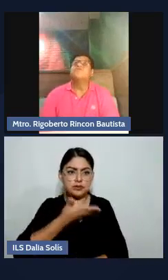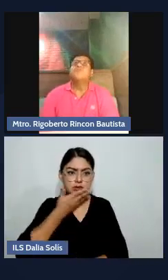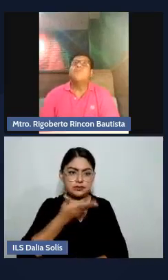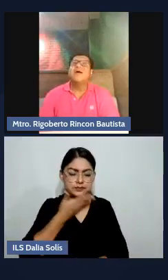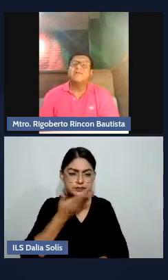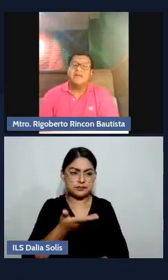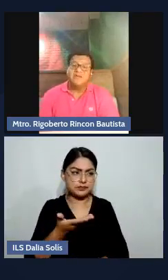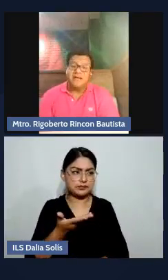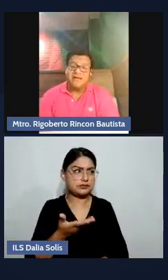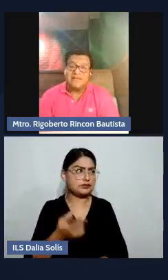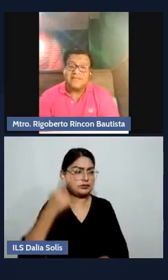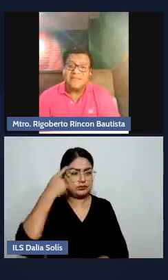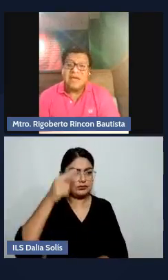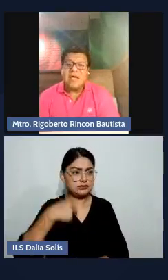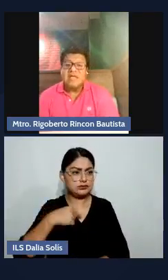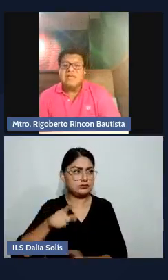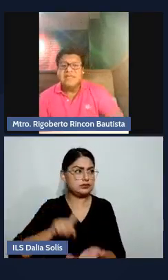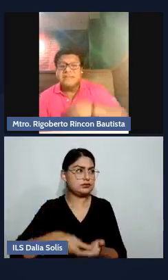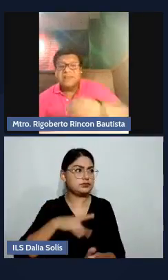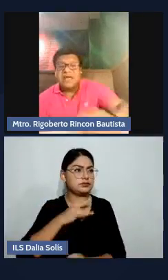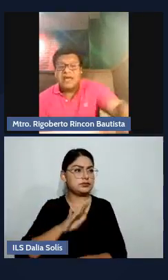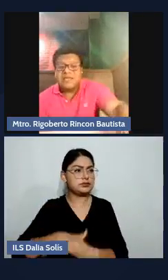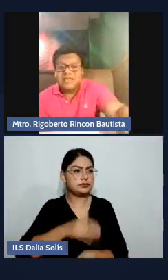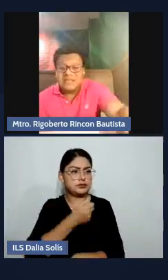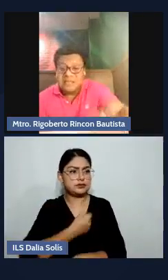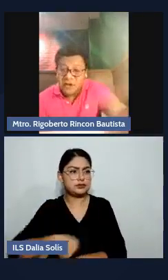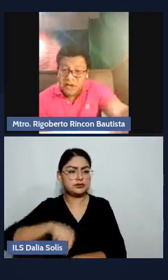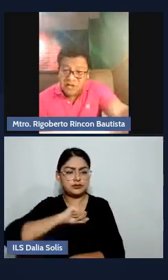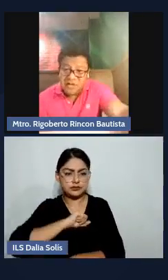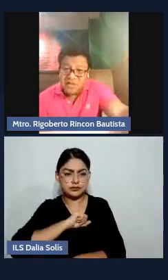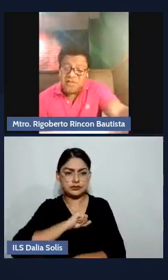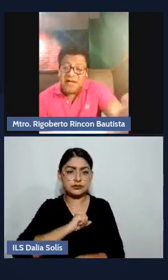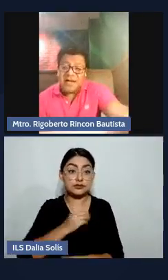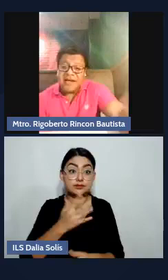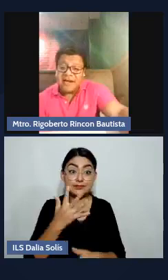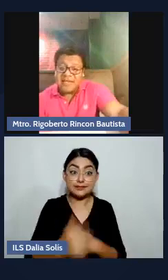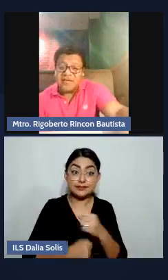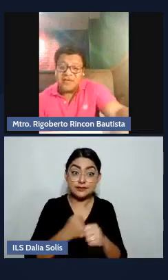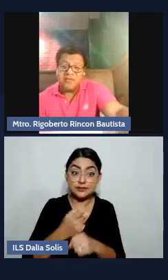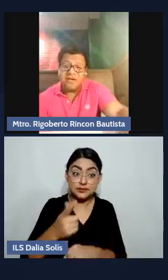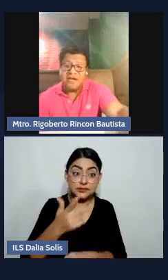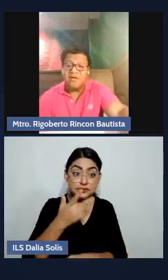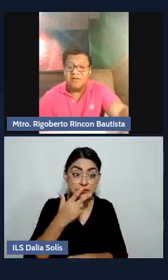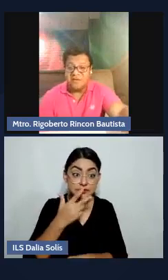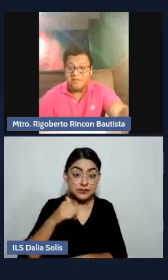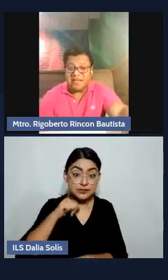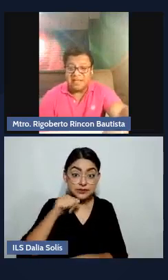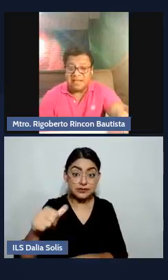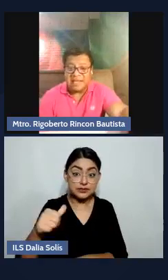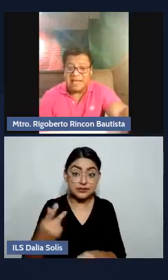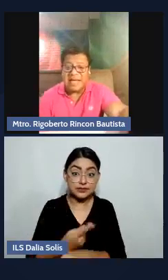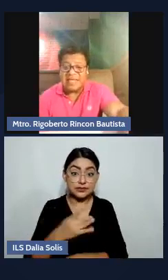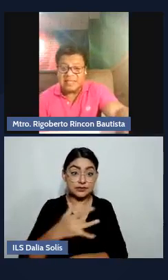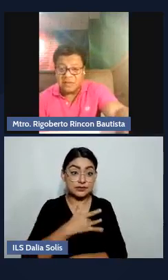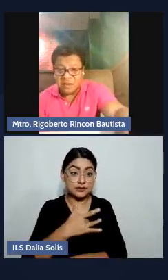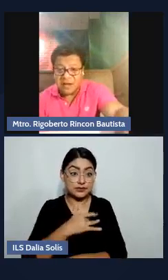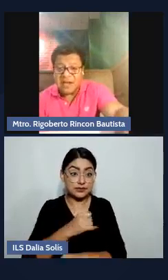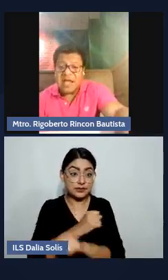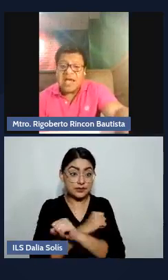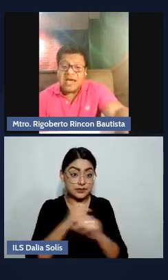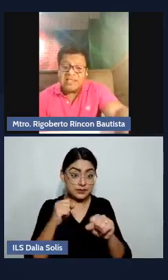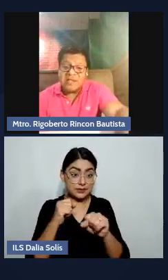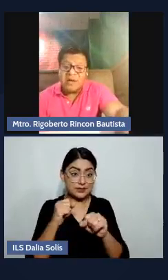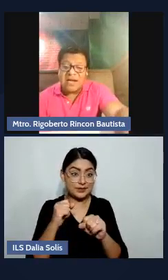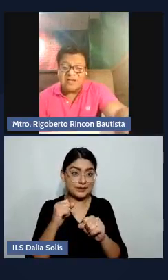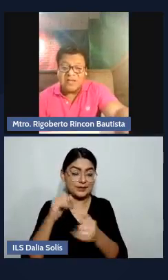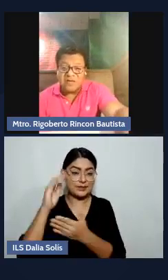saludables. Dice, en 5 años sin fumar, el riesgo de morir de alguna enfermedad cardíaca es igual a los de